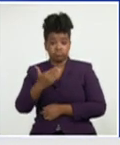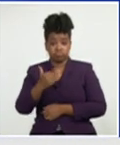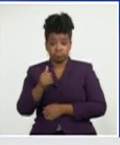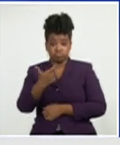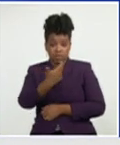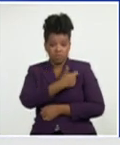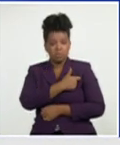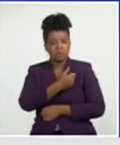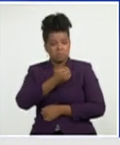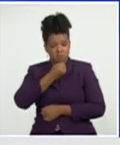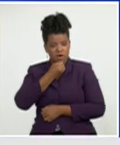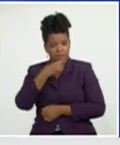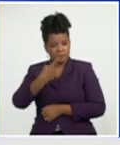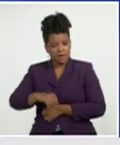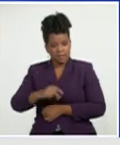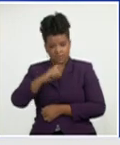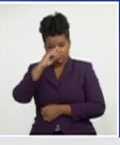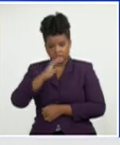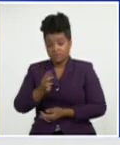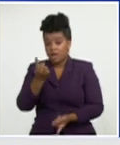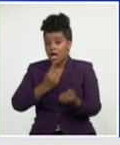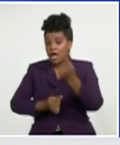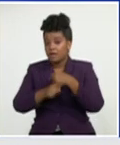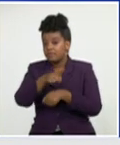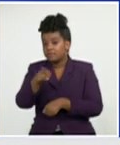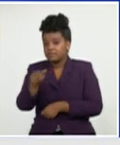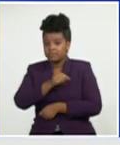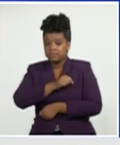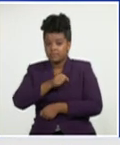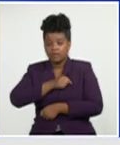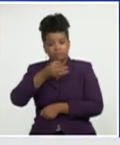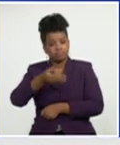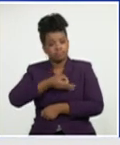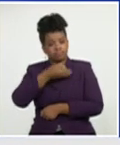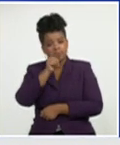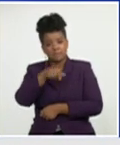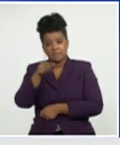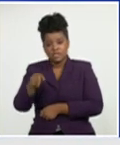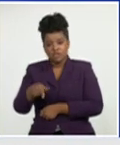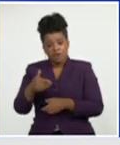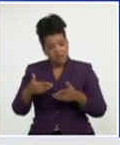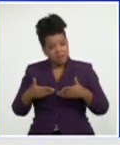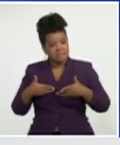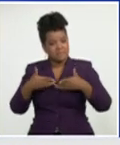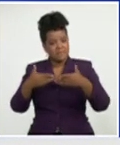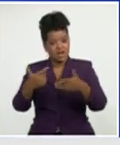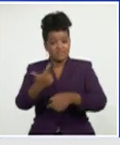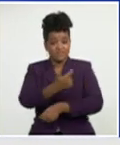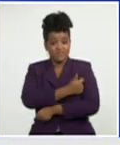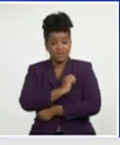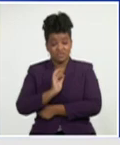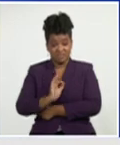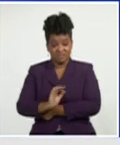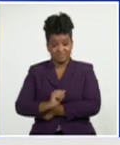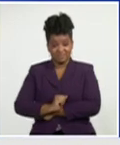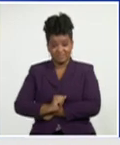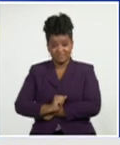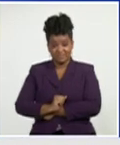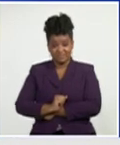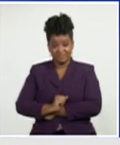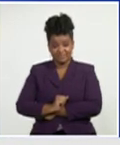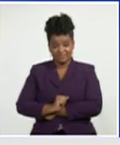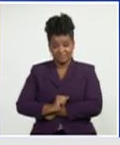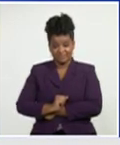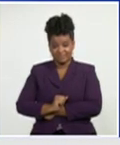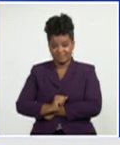1. ¿Algún mensaje, doctora, para los voluntarios, ya cuando nos quedan pocos minutos? En este caso, los voluntarios de los 3 candidatos